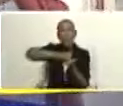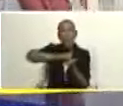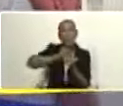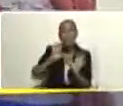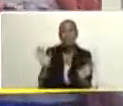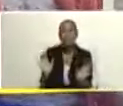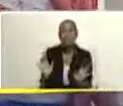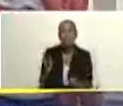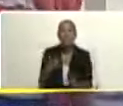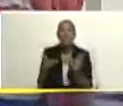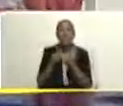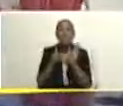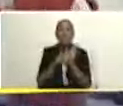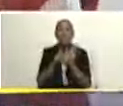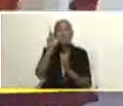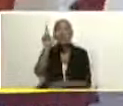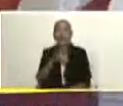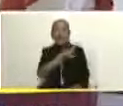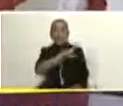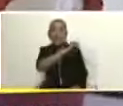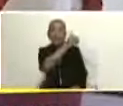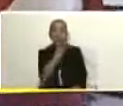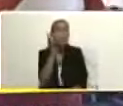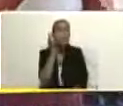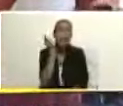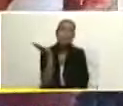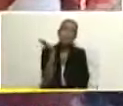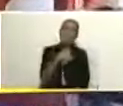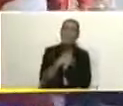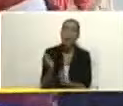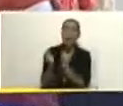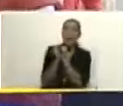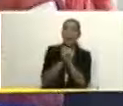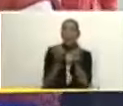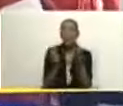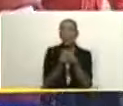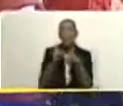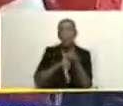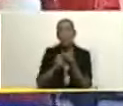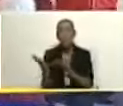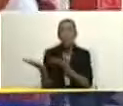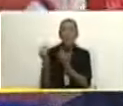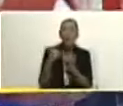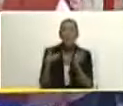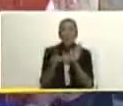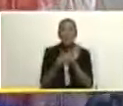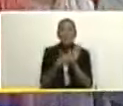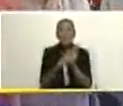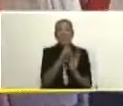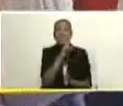en el liceo. ¿Dónde está Norma, la directora? Vente, Norma, Concilita. Estamos en el liceo